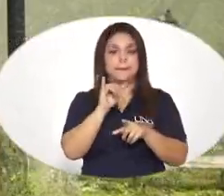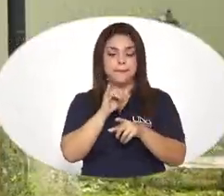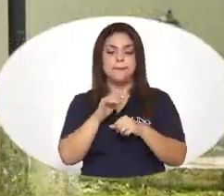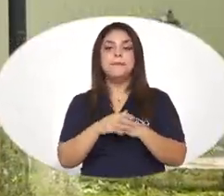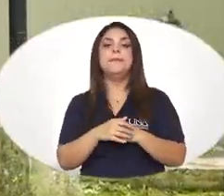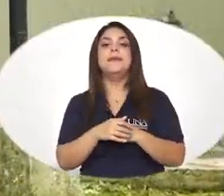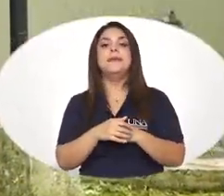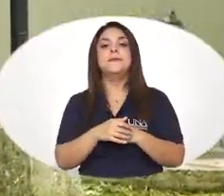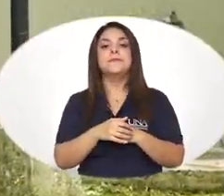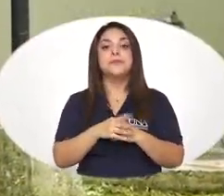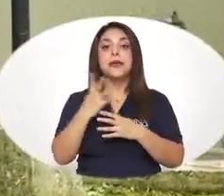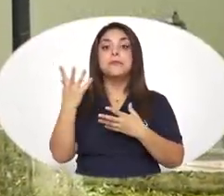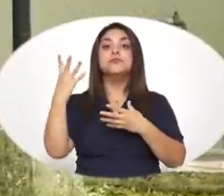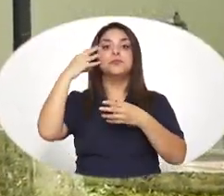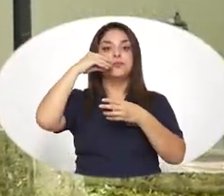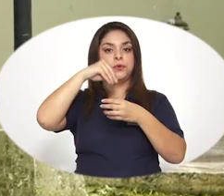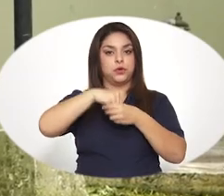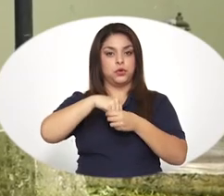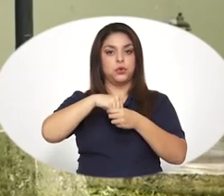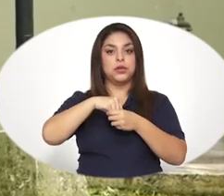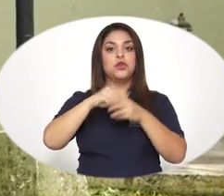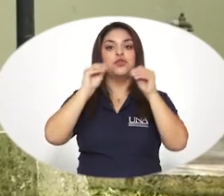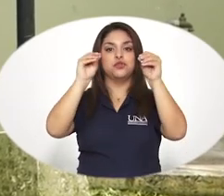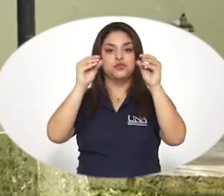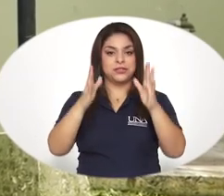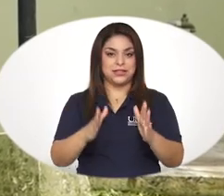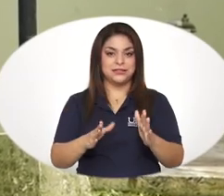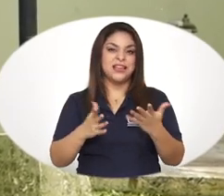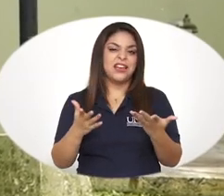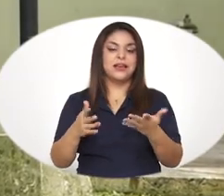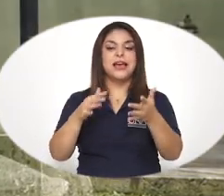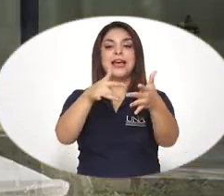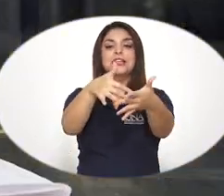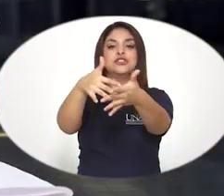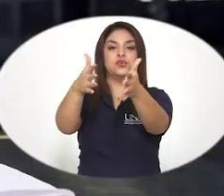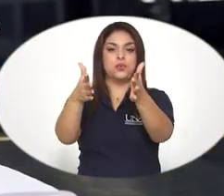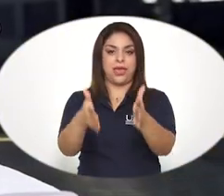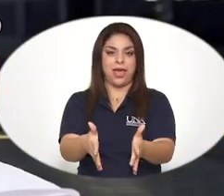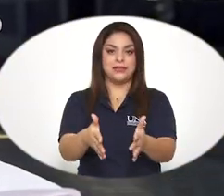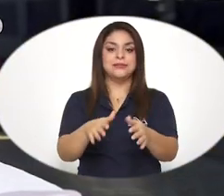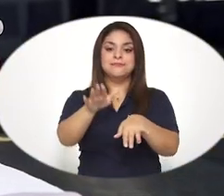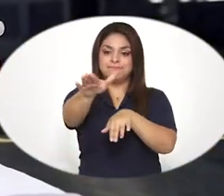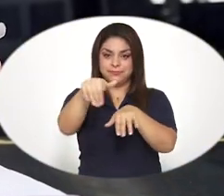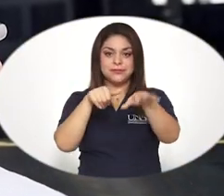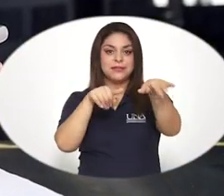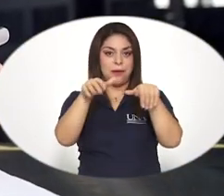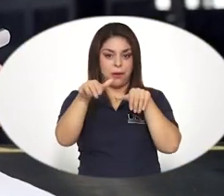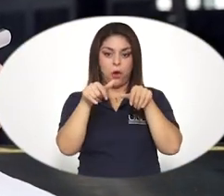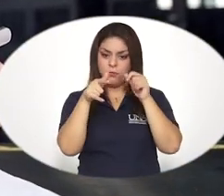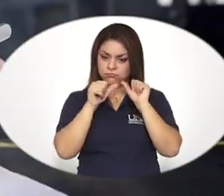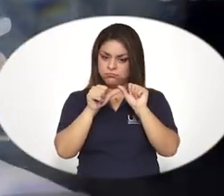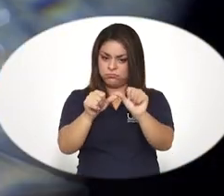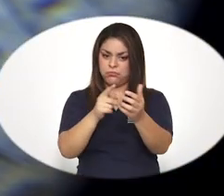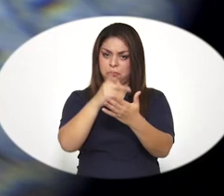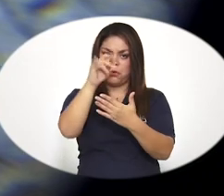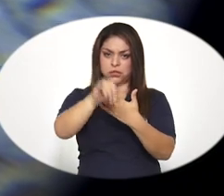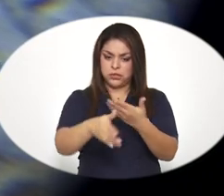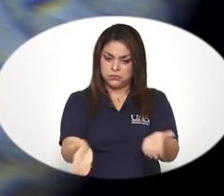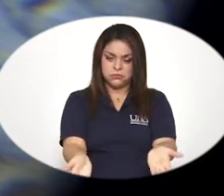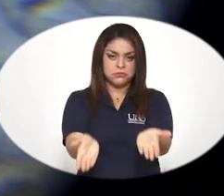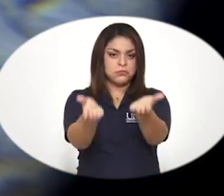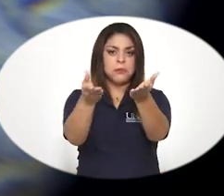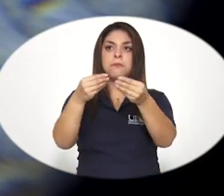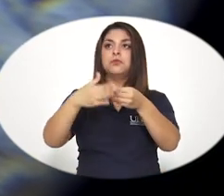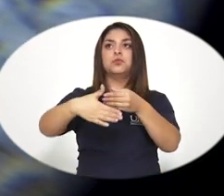y también además hemos incluido la parte de docencia, estudiantes que son los llamados a continuar